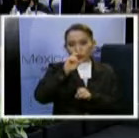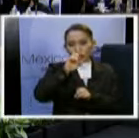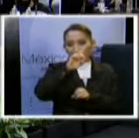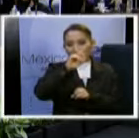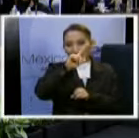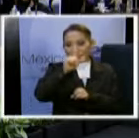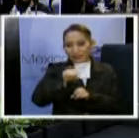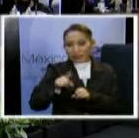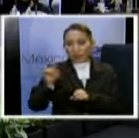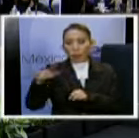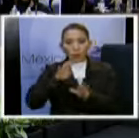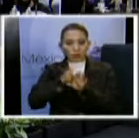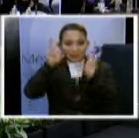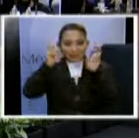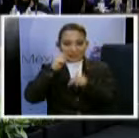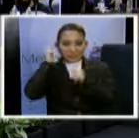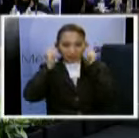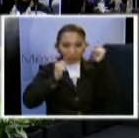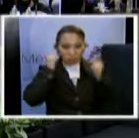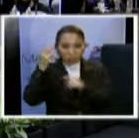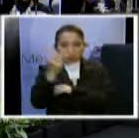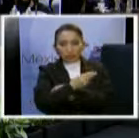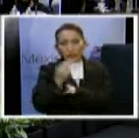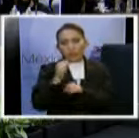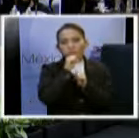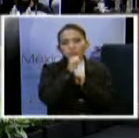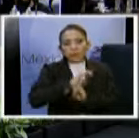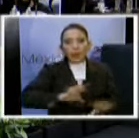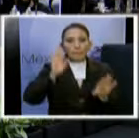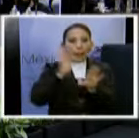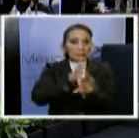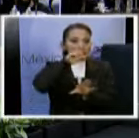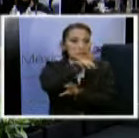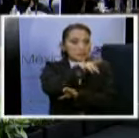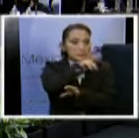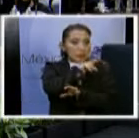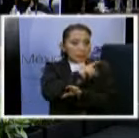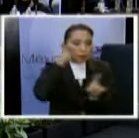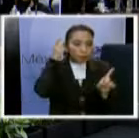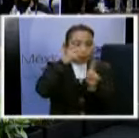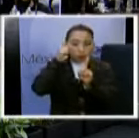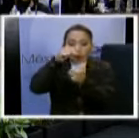En el caso del turismo, además, se necesita promover más activamente los